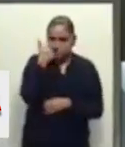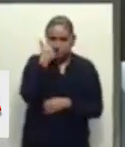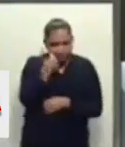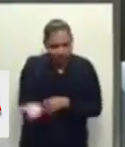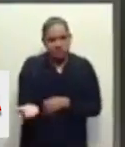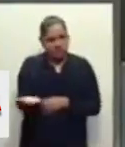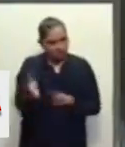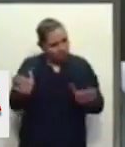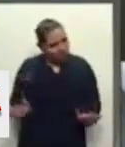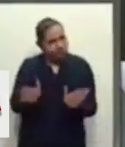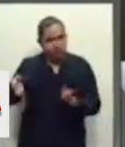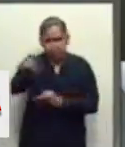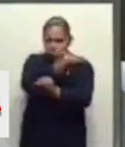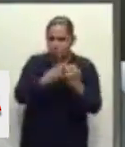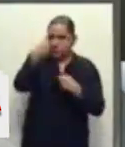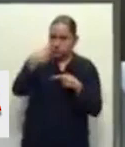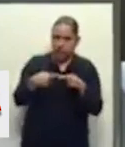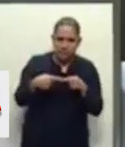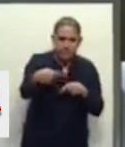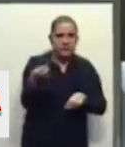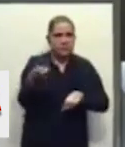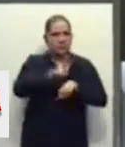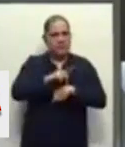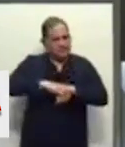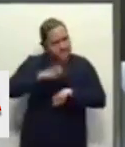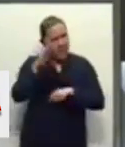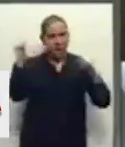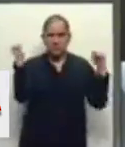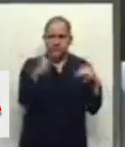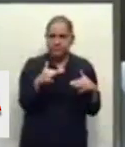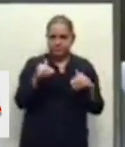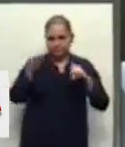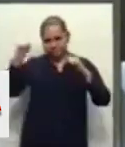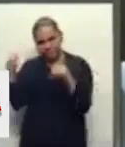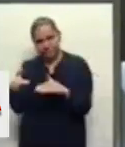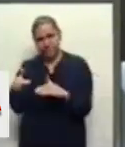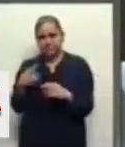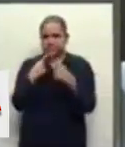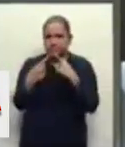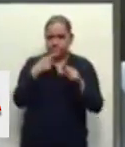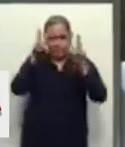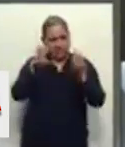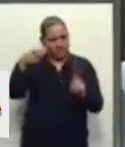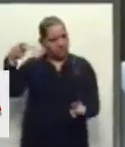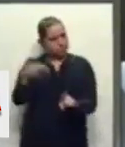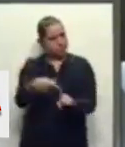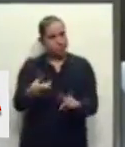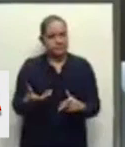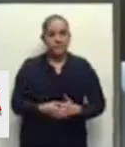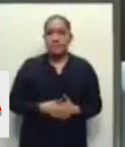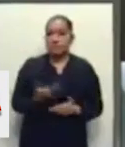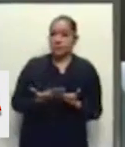y aprobemos esto de la manera posible. El punto de acuerdo que se votó la semana pasada